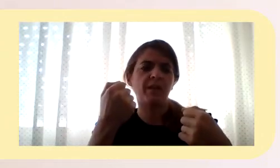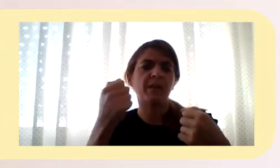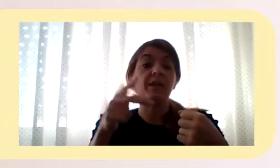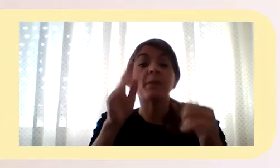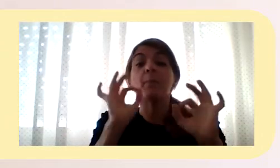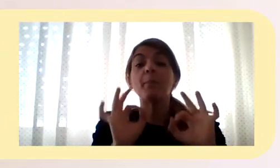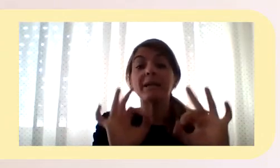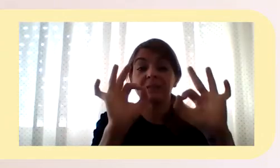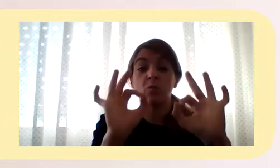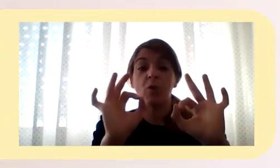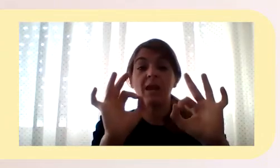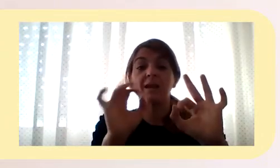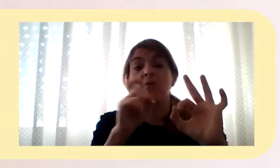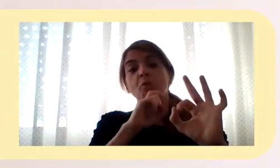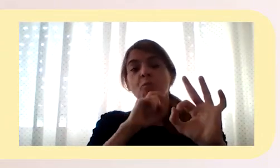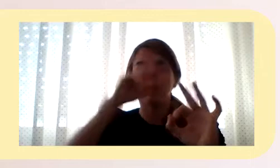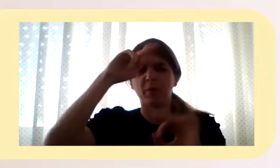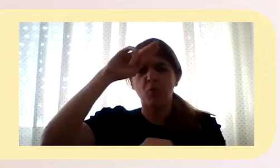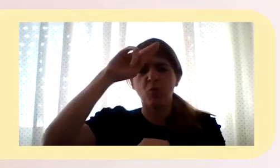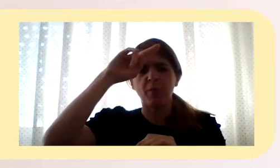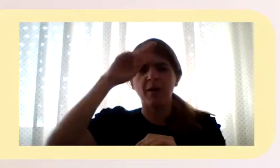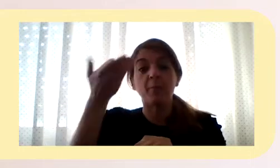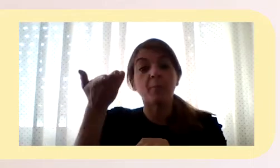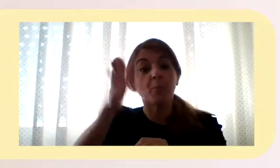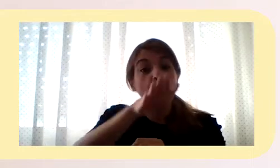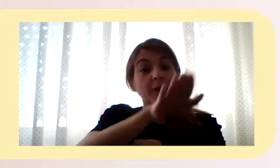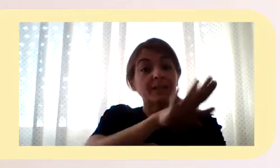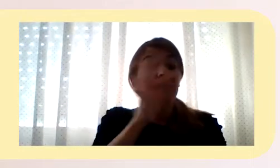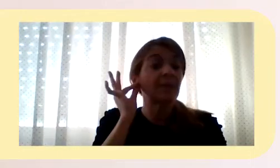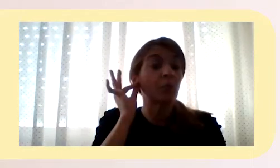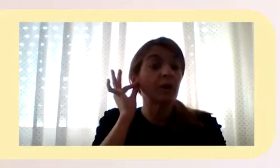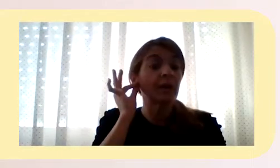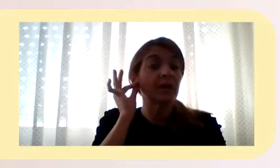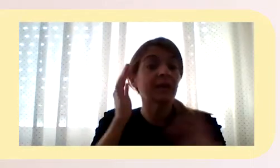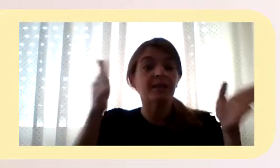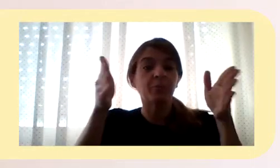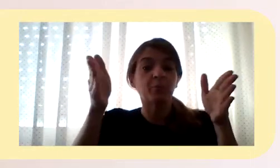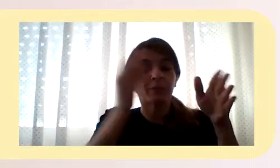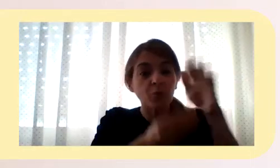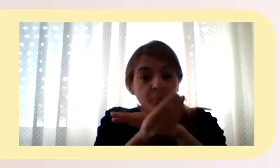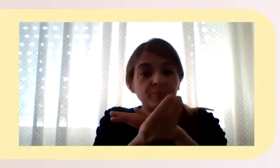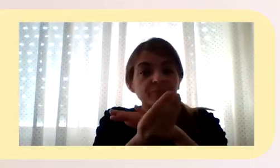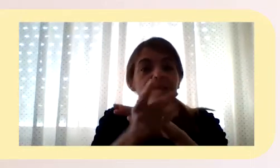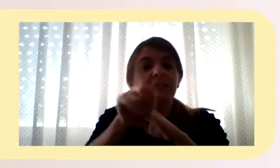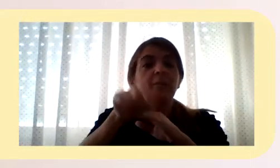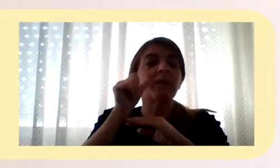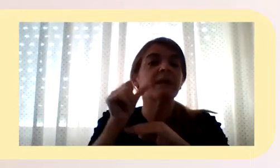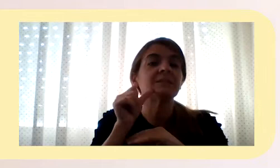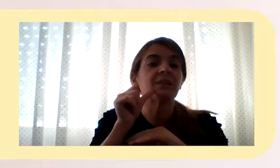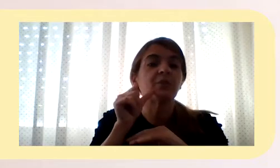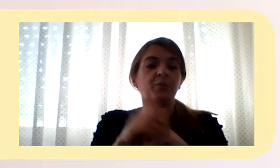la preocupante cifra de mujeres fallecidas durante la gestación y el parto. A esta